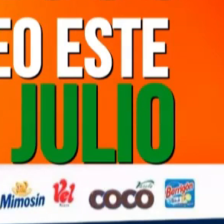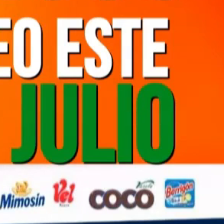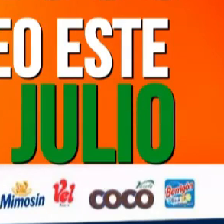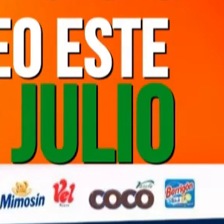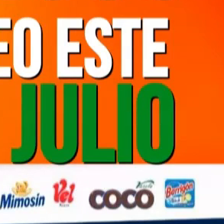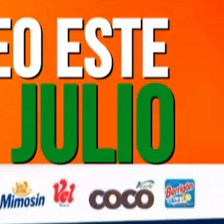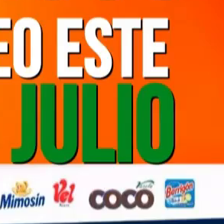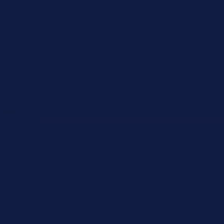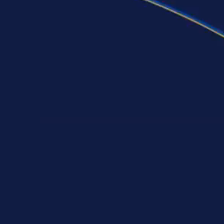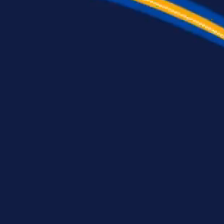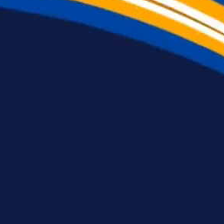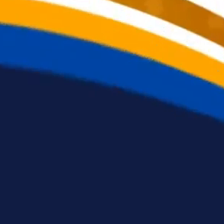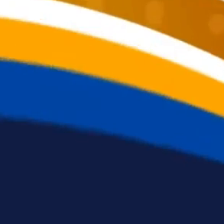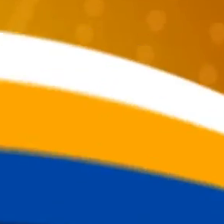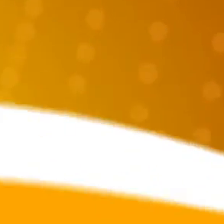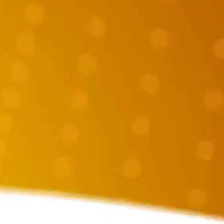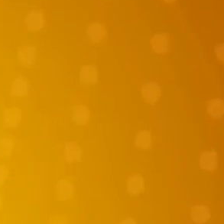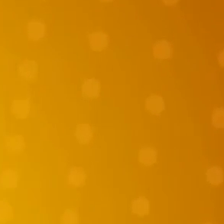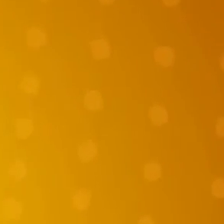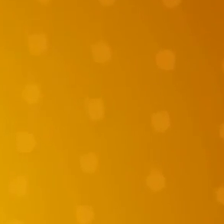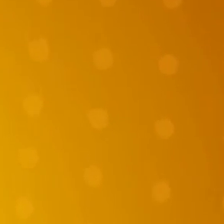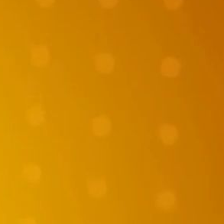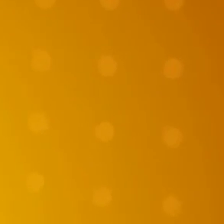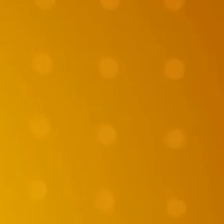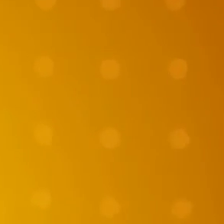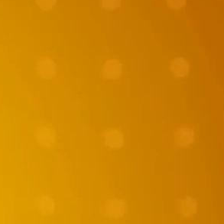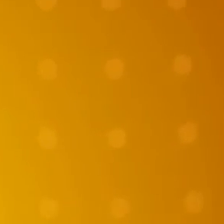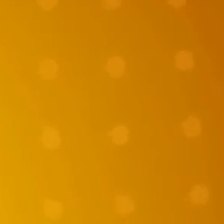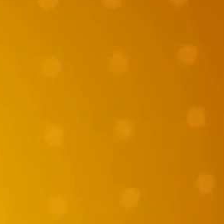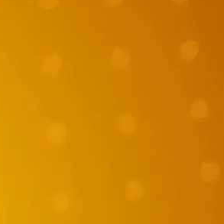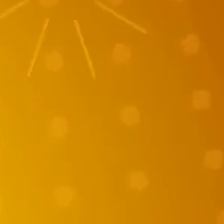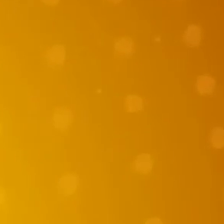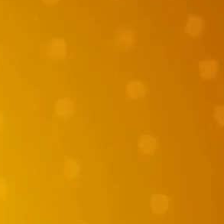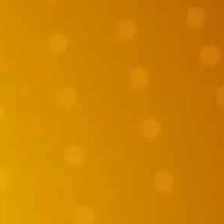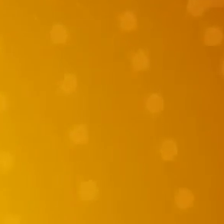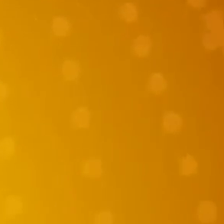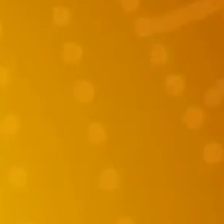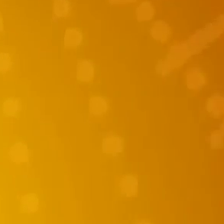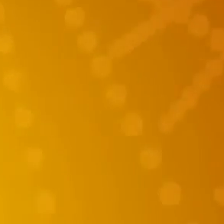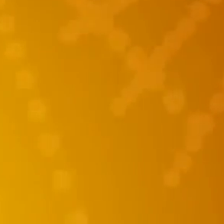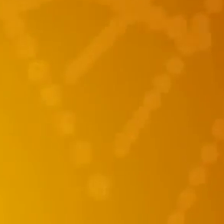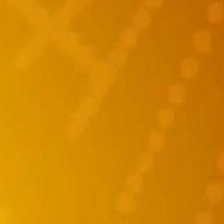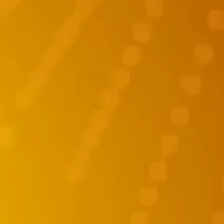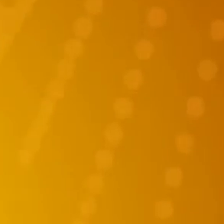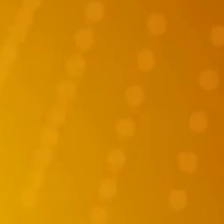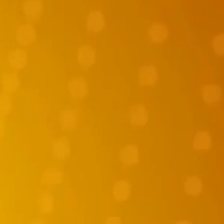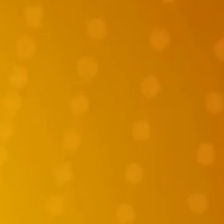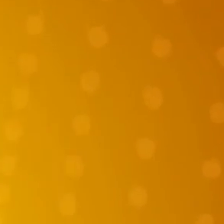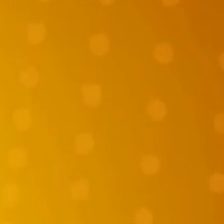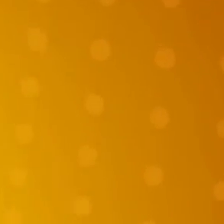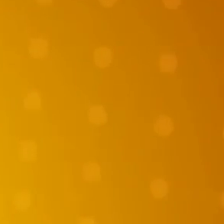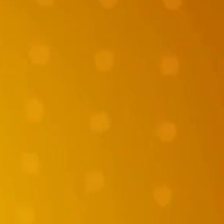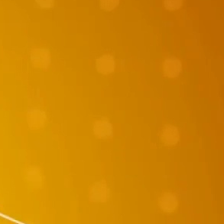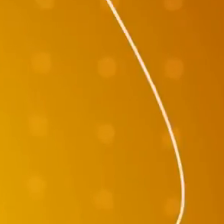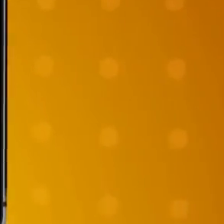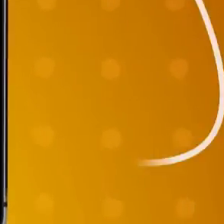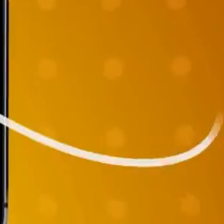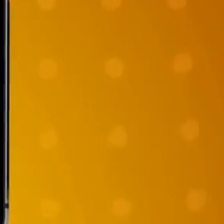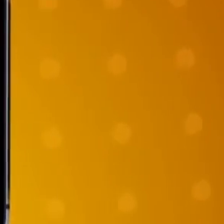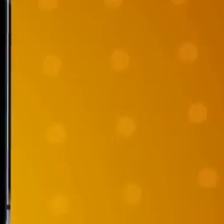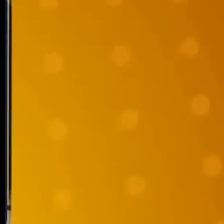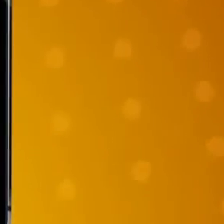te da más. Hola, ver Enlace Televisión desde su celular ahora es más sencillo. Lo primero que tienen que hacer es descargar